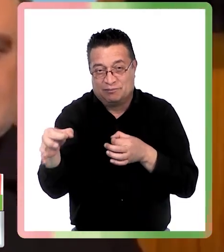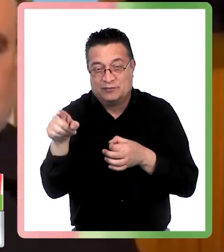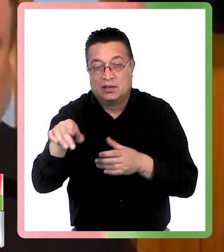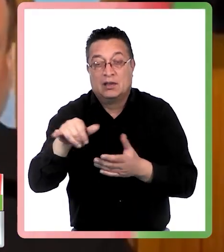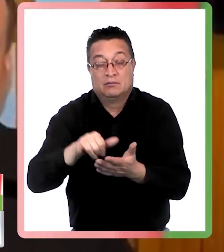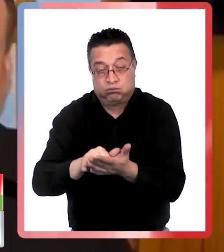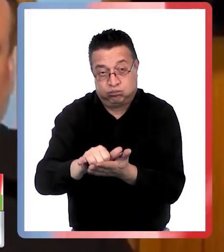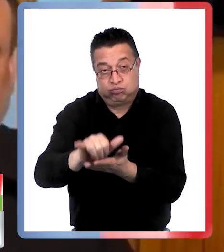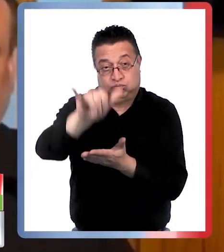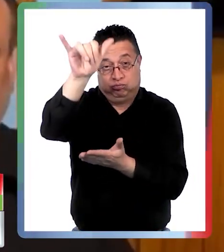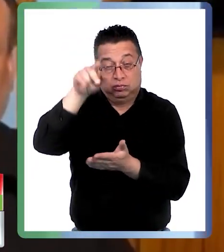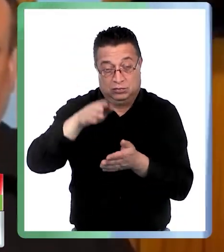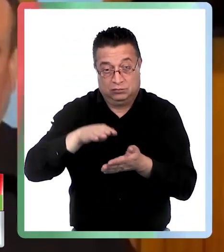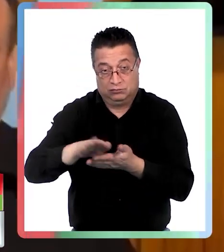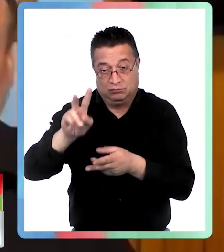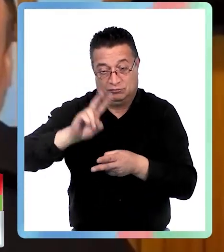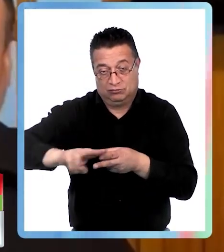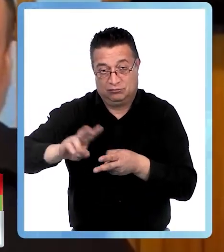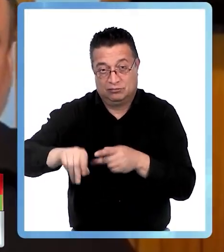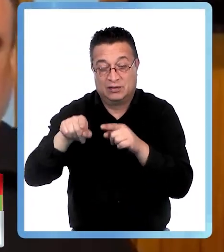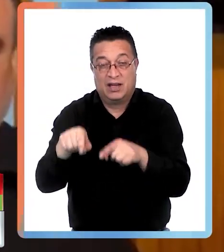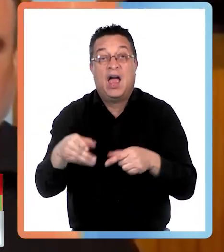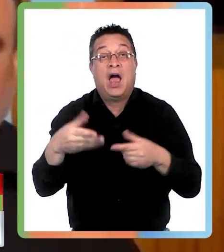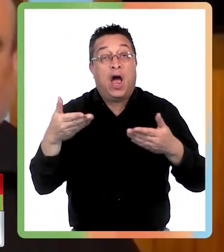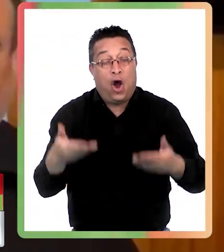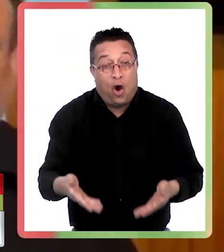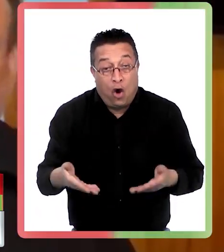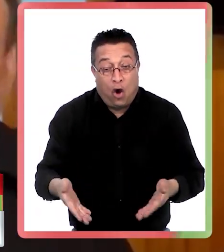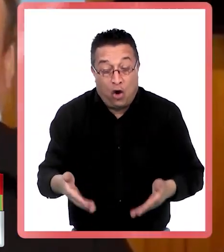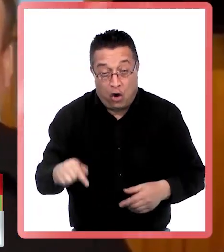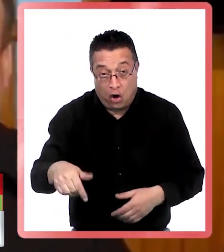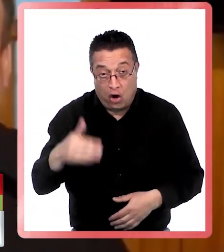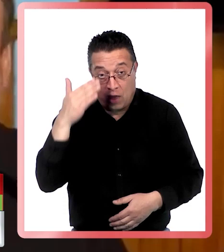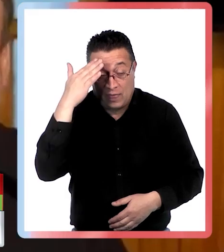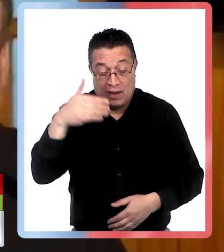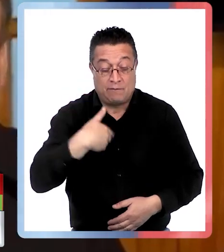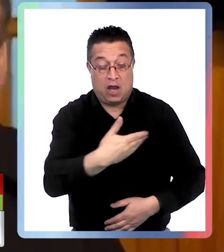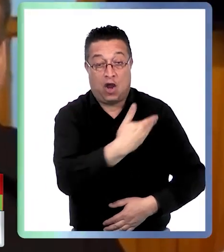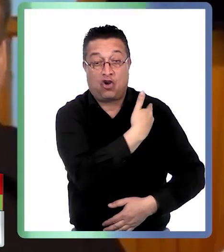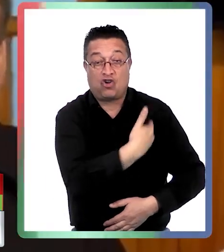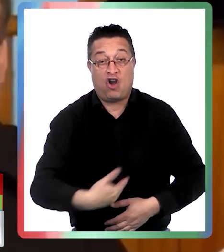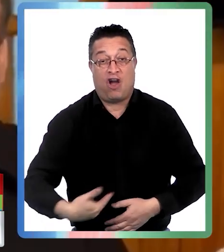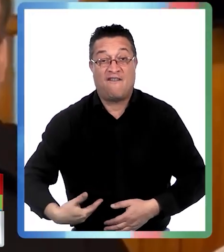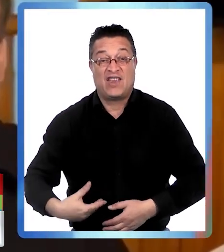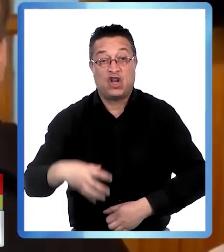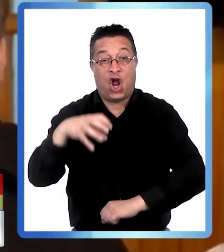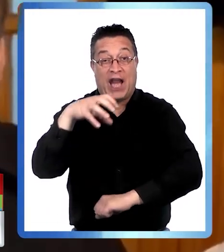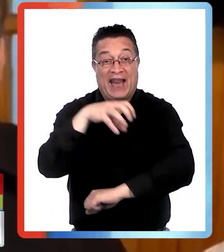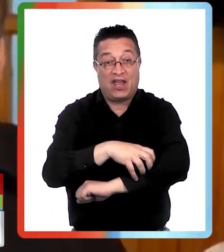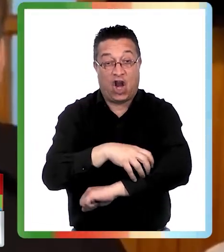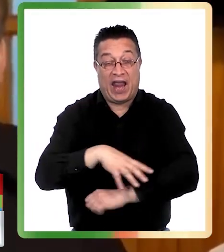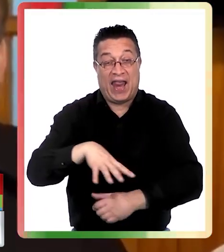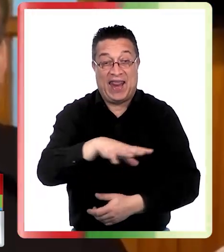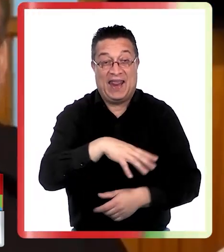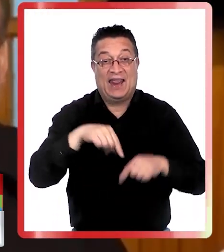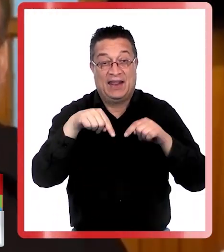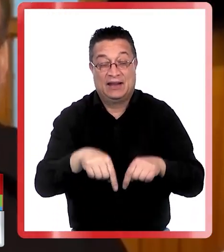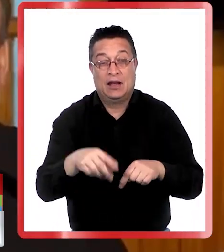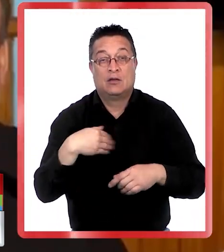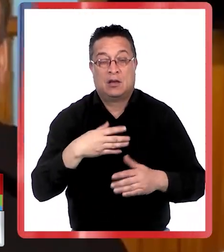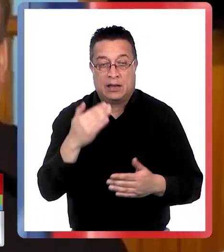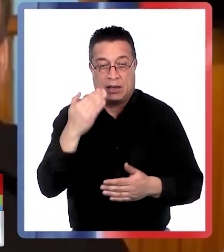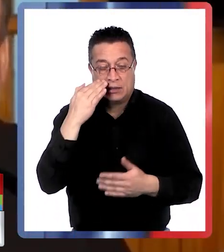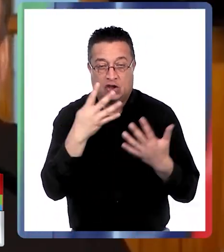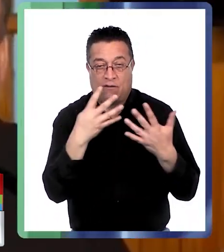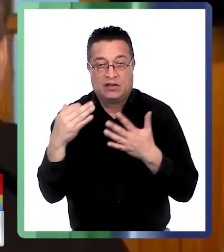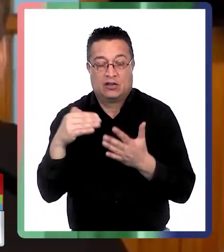del aeródromo de Porvenir hoy día como gobierno regional hemos complementado los recursos